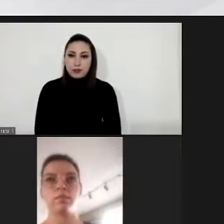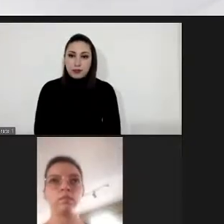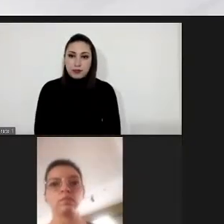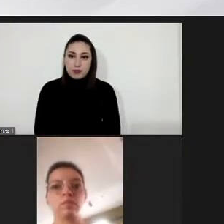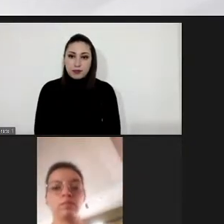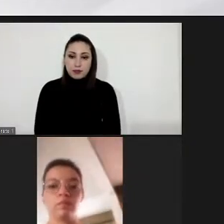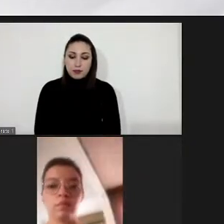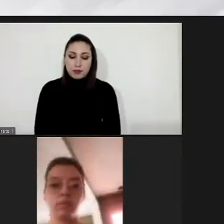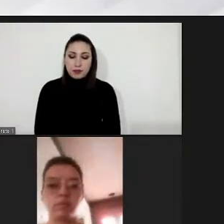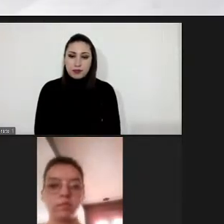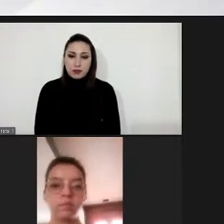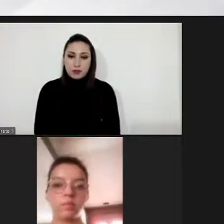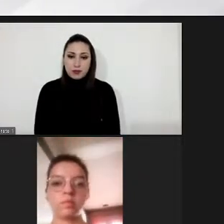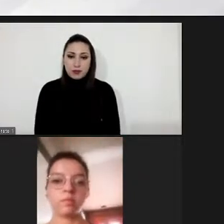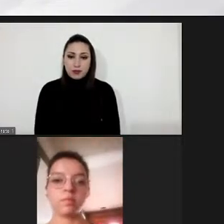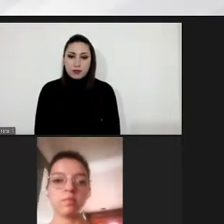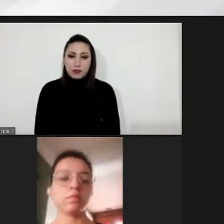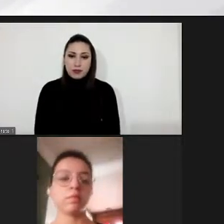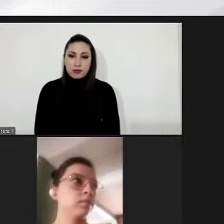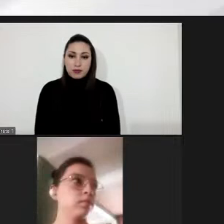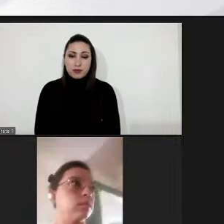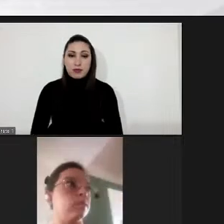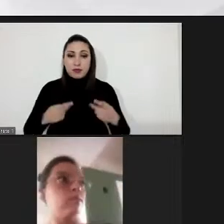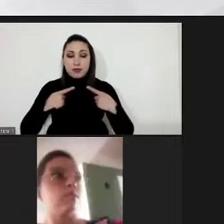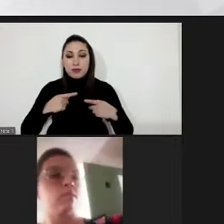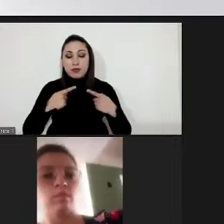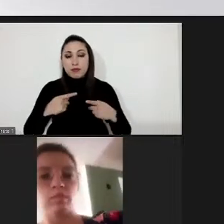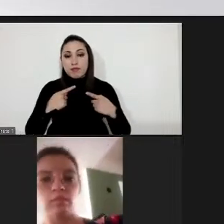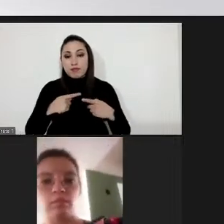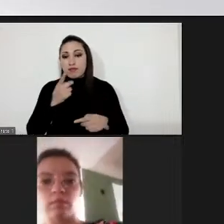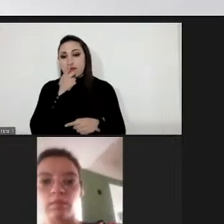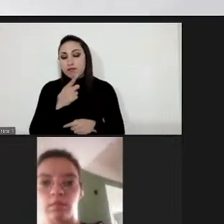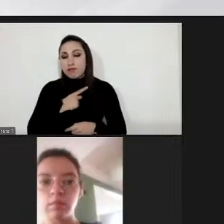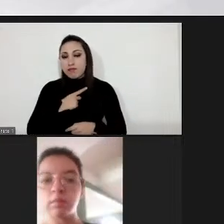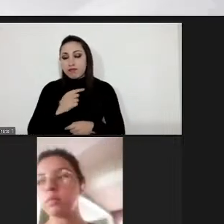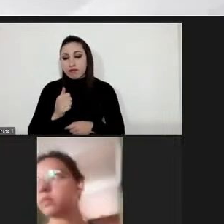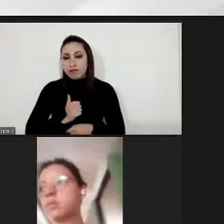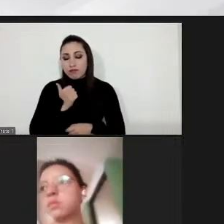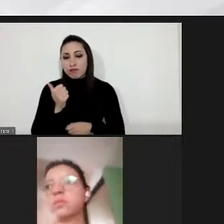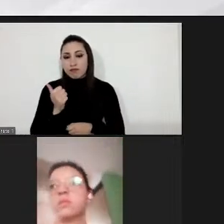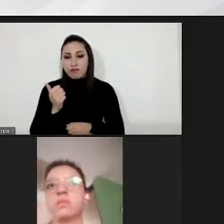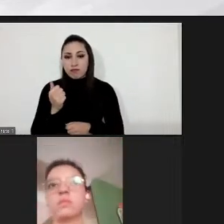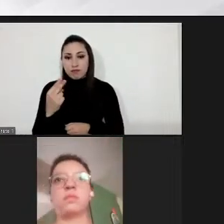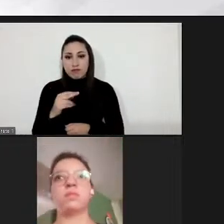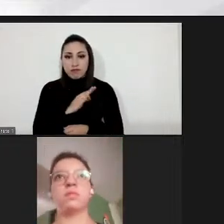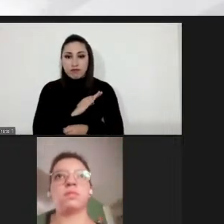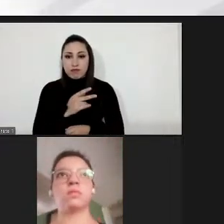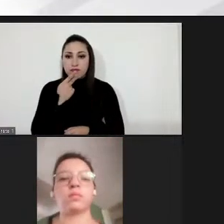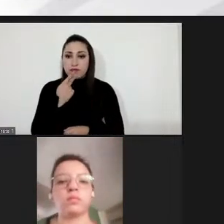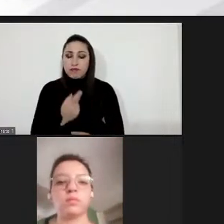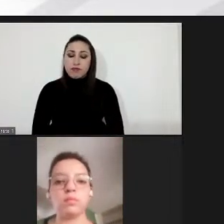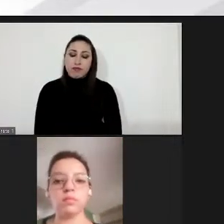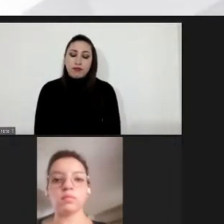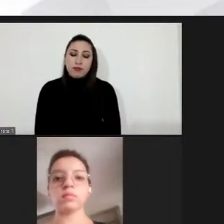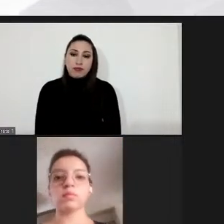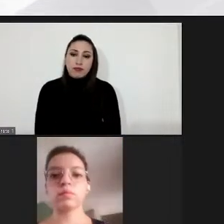de dictamen a discusión. Quienes deseen hacer el uso de la voz, favor de manifestar su nombre.